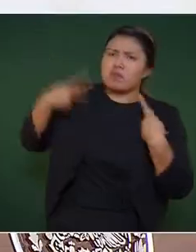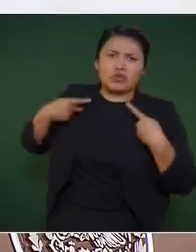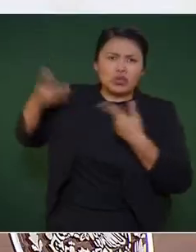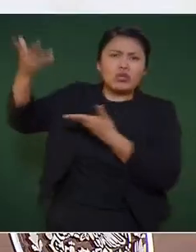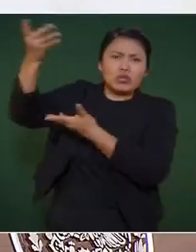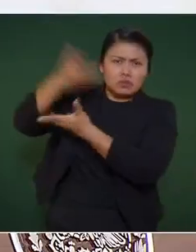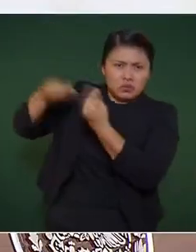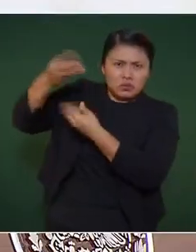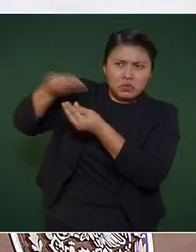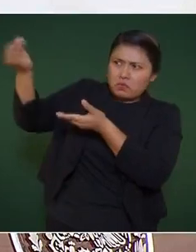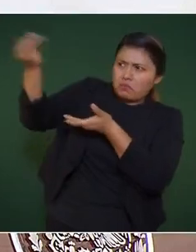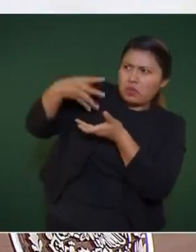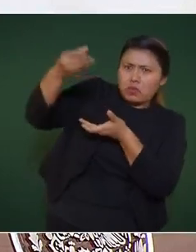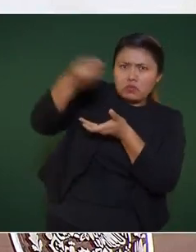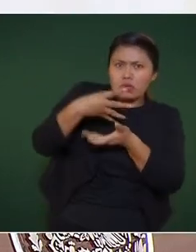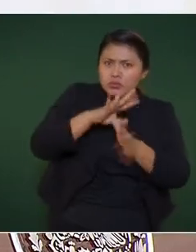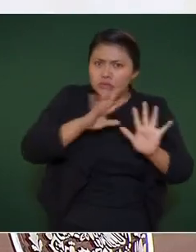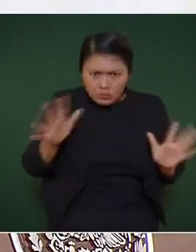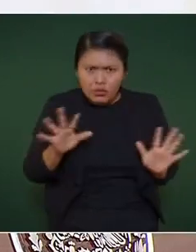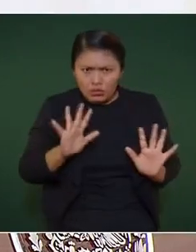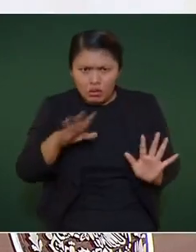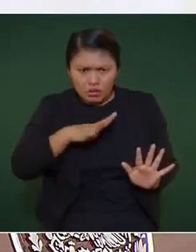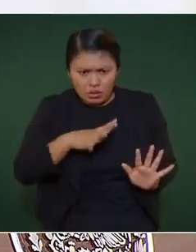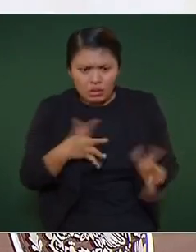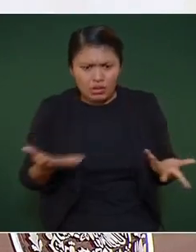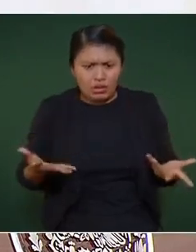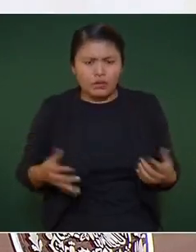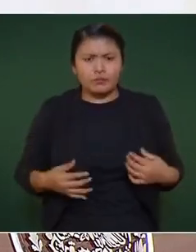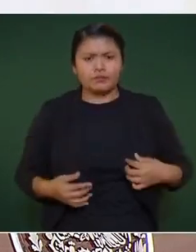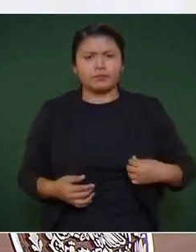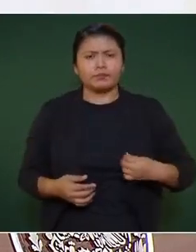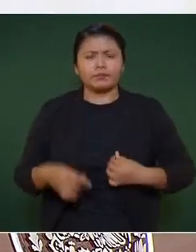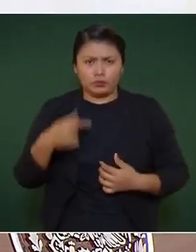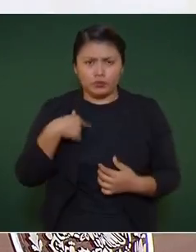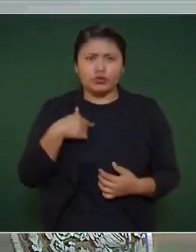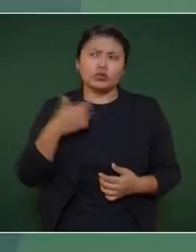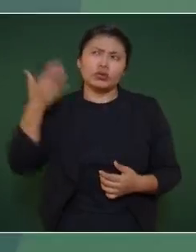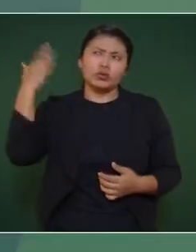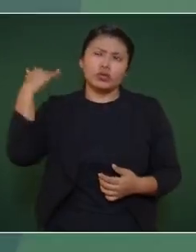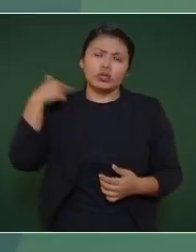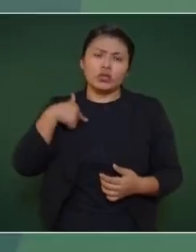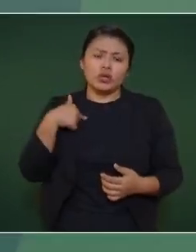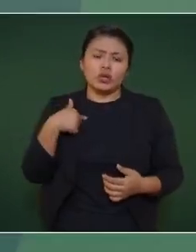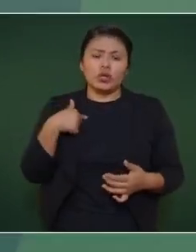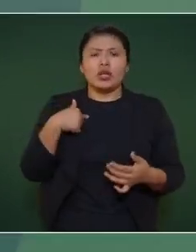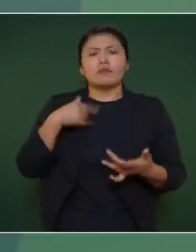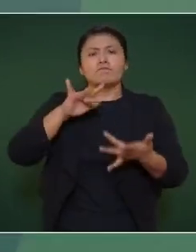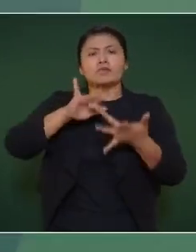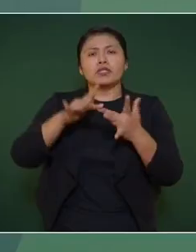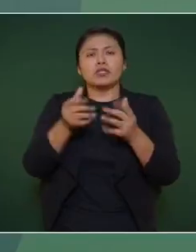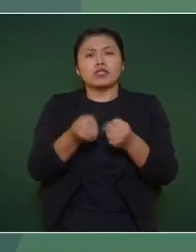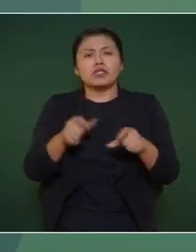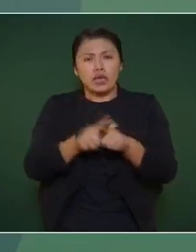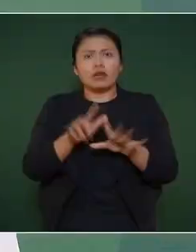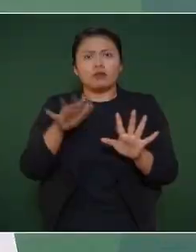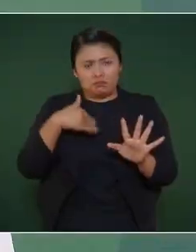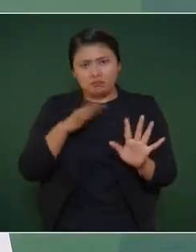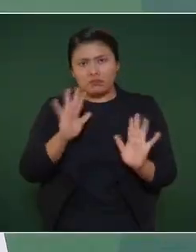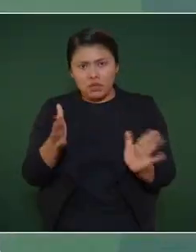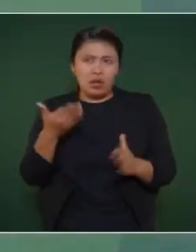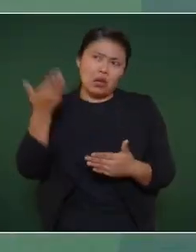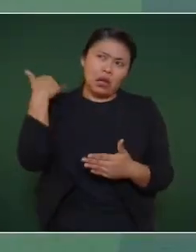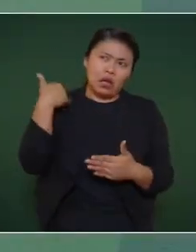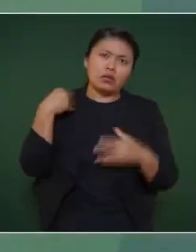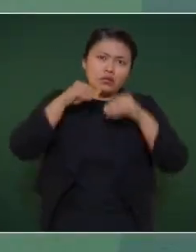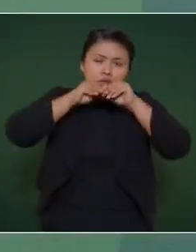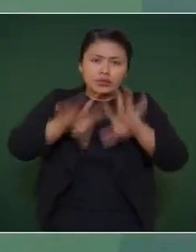hablando, ya llegaron. Yo quisiera que conocieran, lo di a conocer en mis redes. Ya no lo puedo anunciar tanto, más que